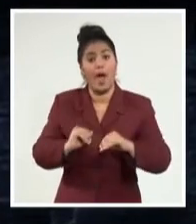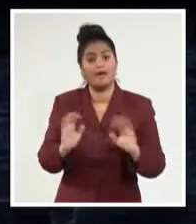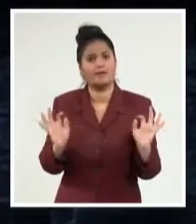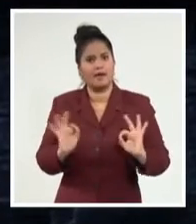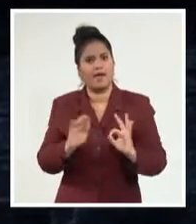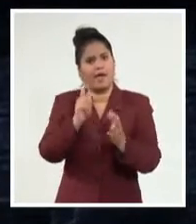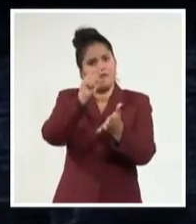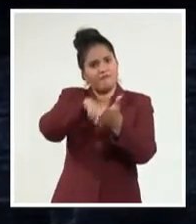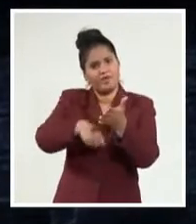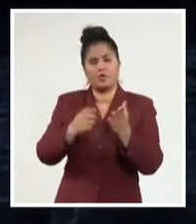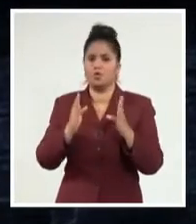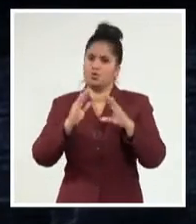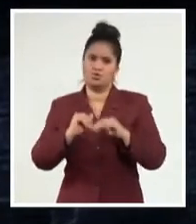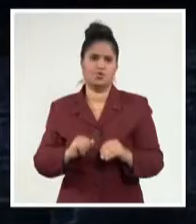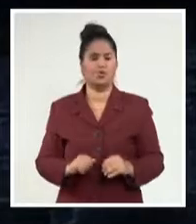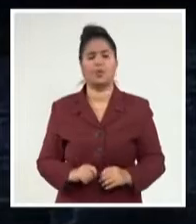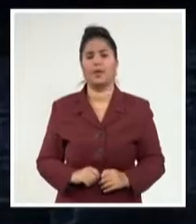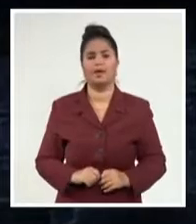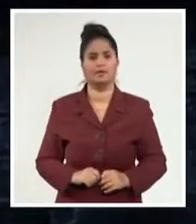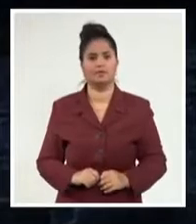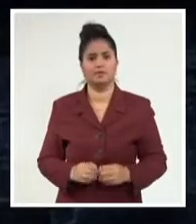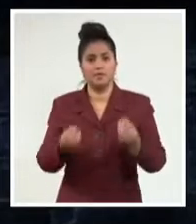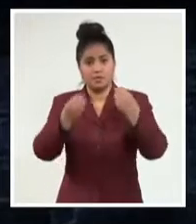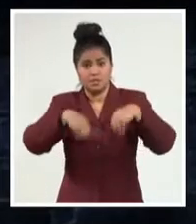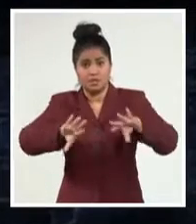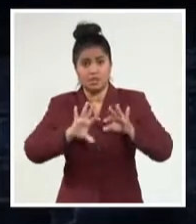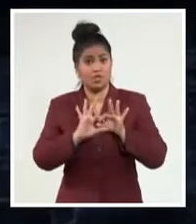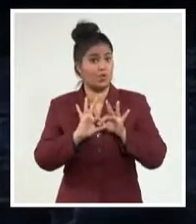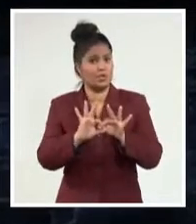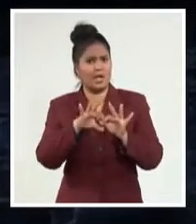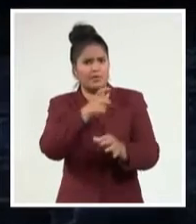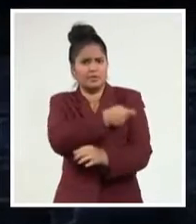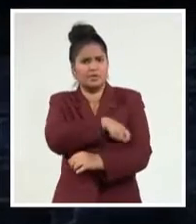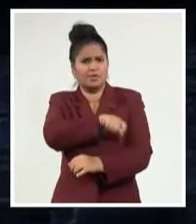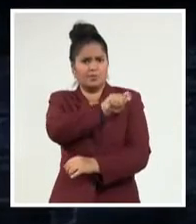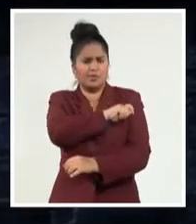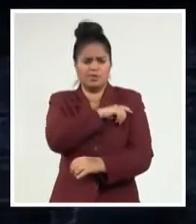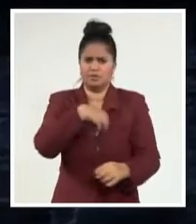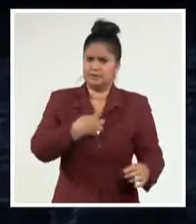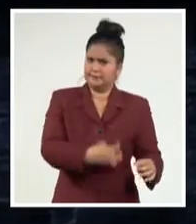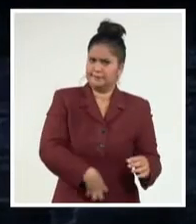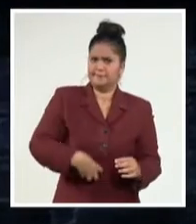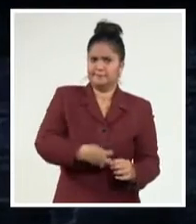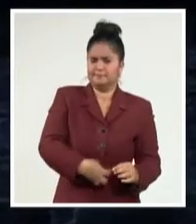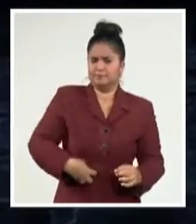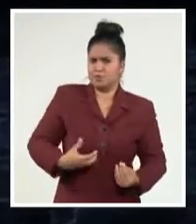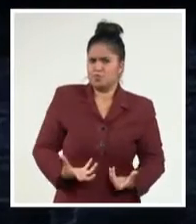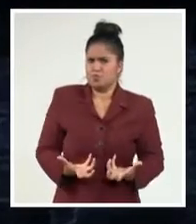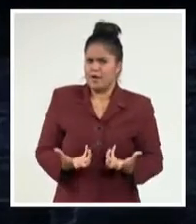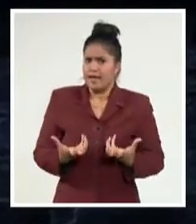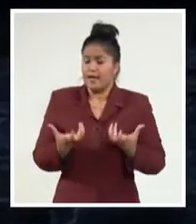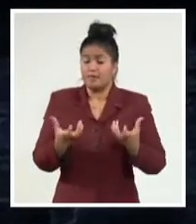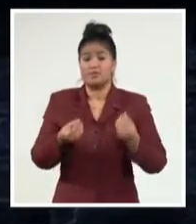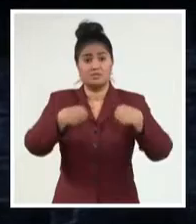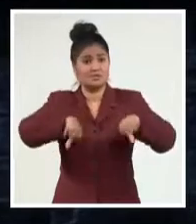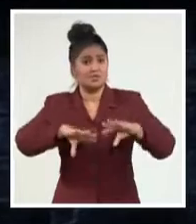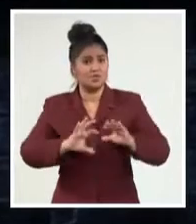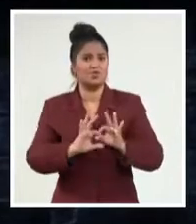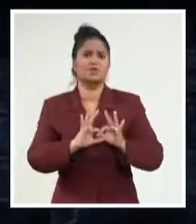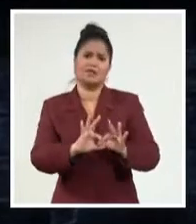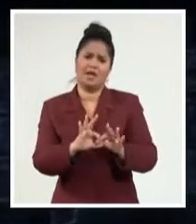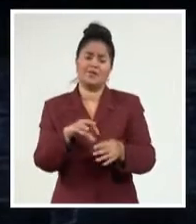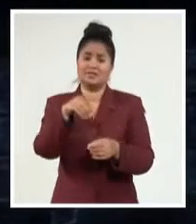escándalos probados, fabricados o una oval impecable, igual van a poner en jaque sus decisiones y la sombra de la